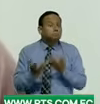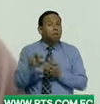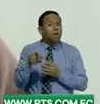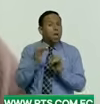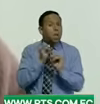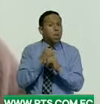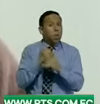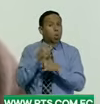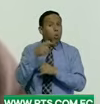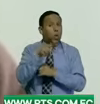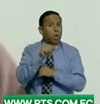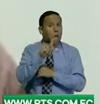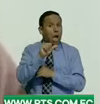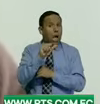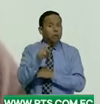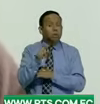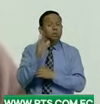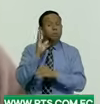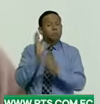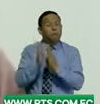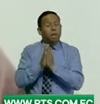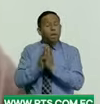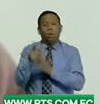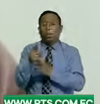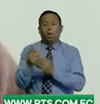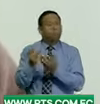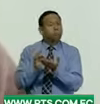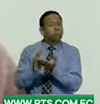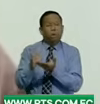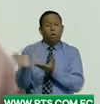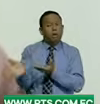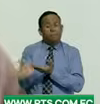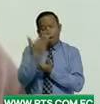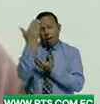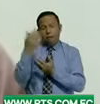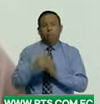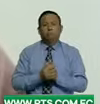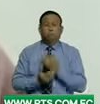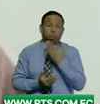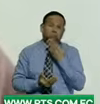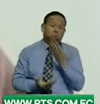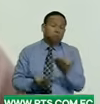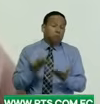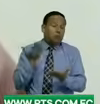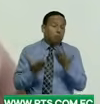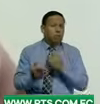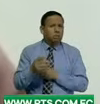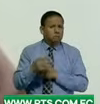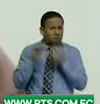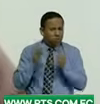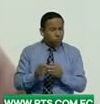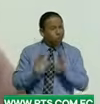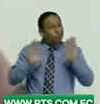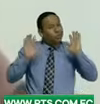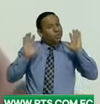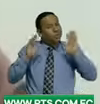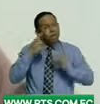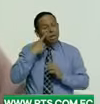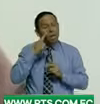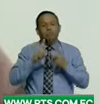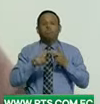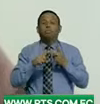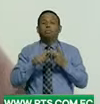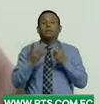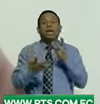que salga de la embajada, que ya no es huésped, cosa que veo un poco difícil. Y el segundo, darle